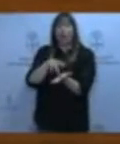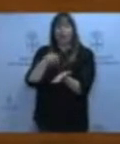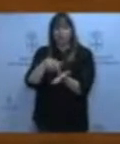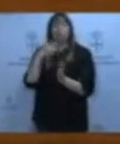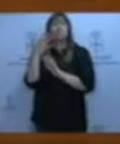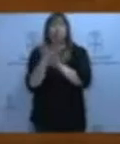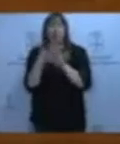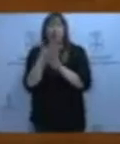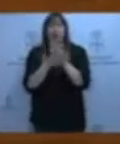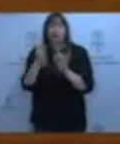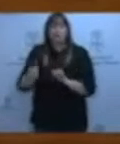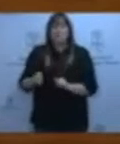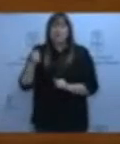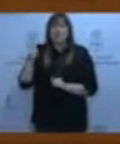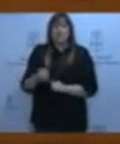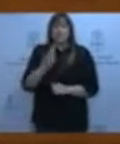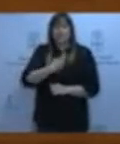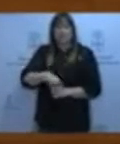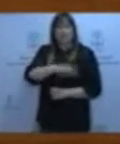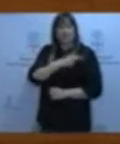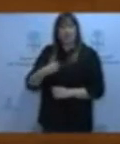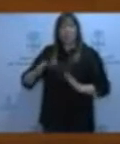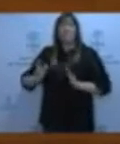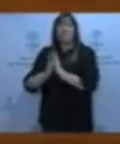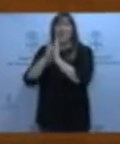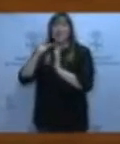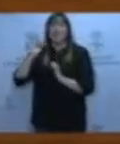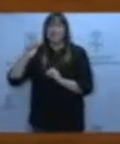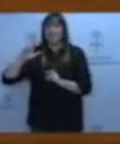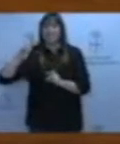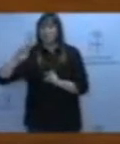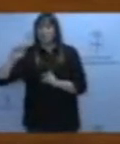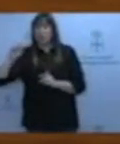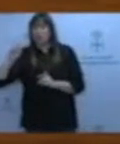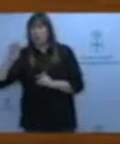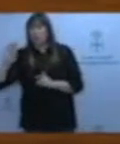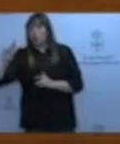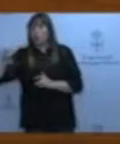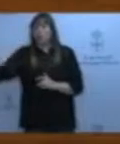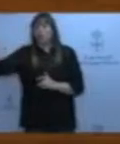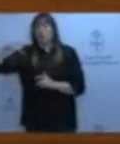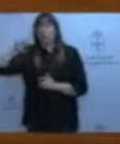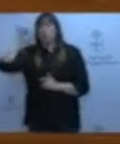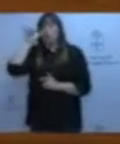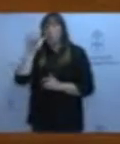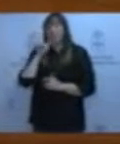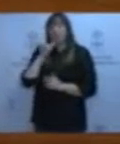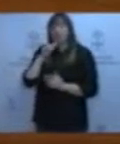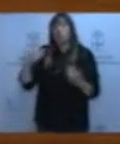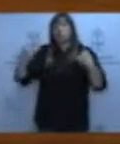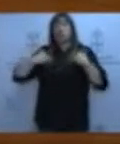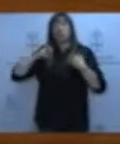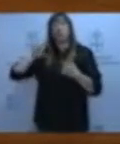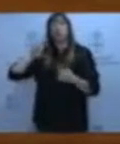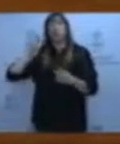las peregrinaciones a Santiago de Compostela y a San Salvador de Oviedo, coordinado por Ruiz de la Peña, que creo que todo el mundo